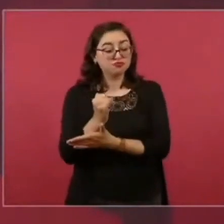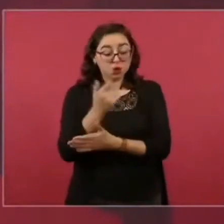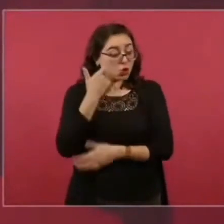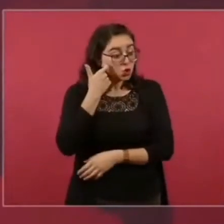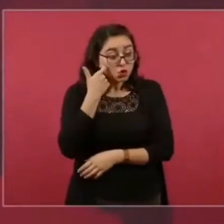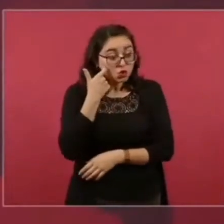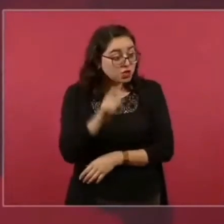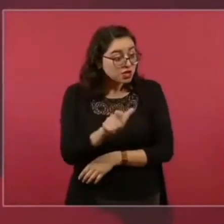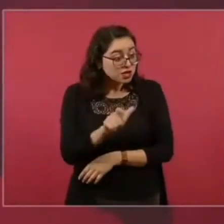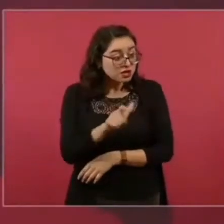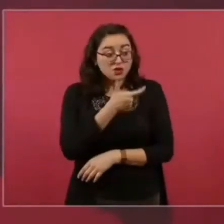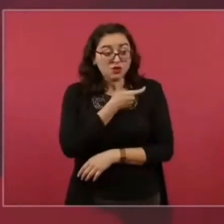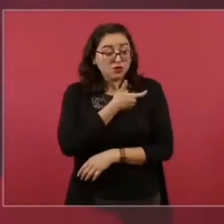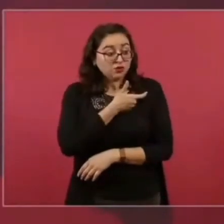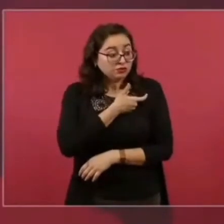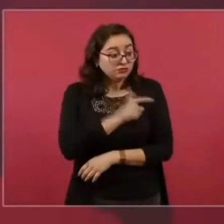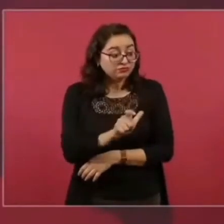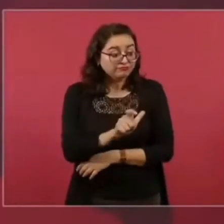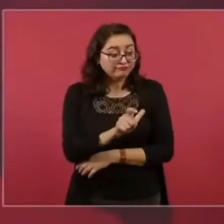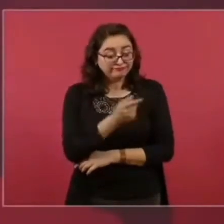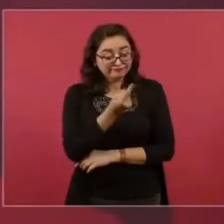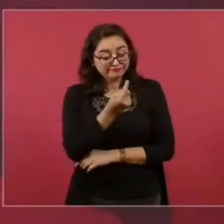formas de